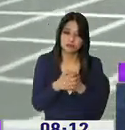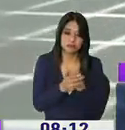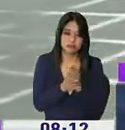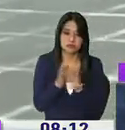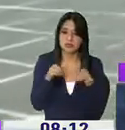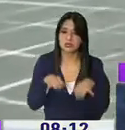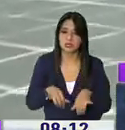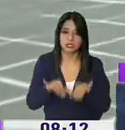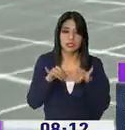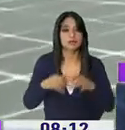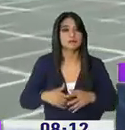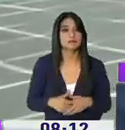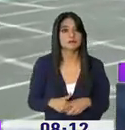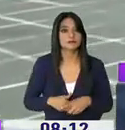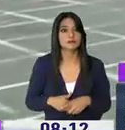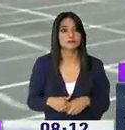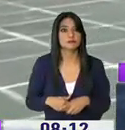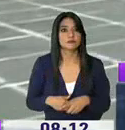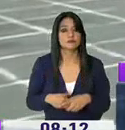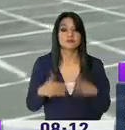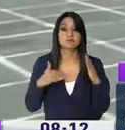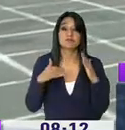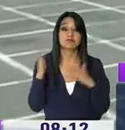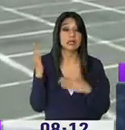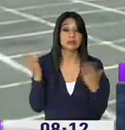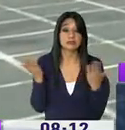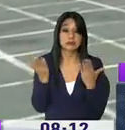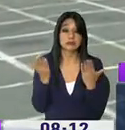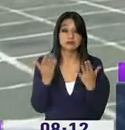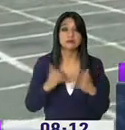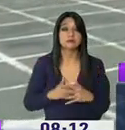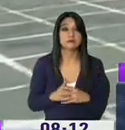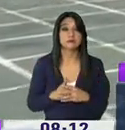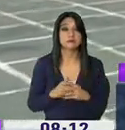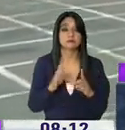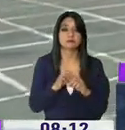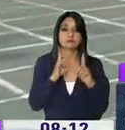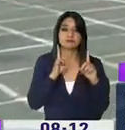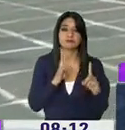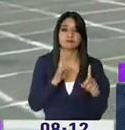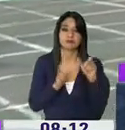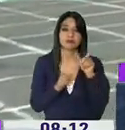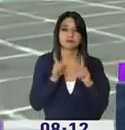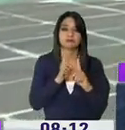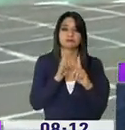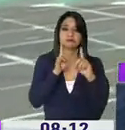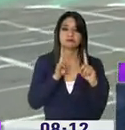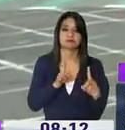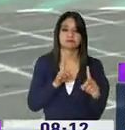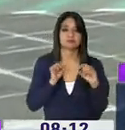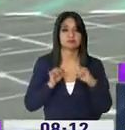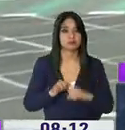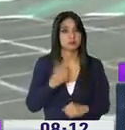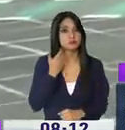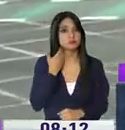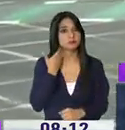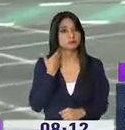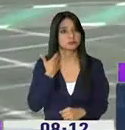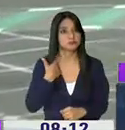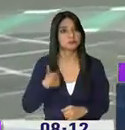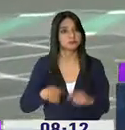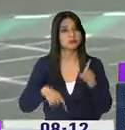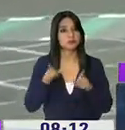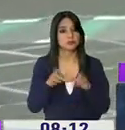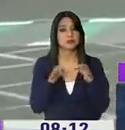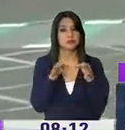que se ha implementado especialmente lo que es el distanciamiento social. Vamos a seguir educando a las